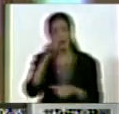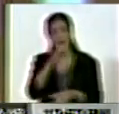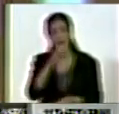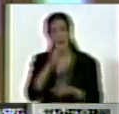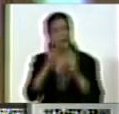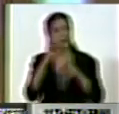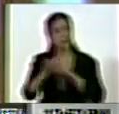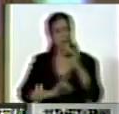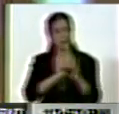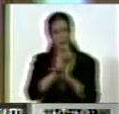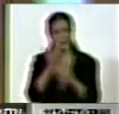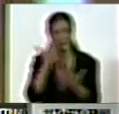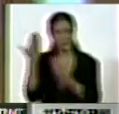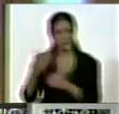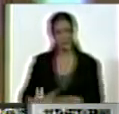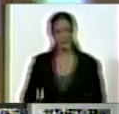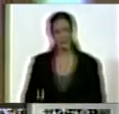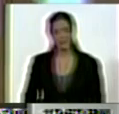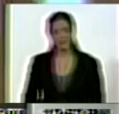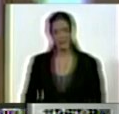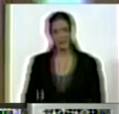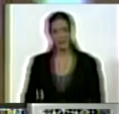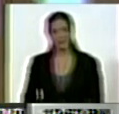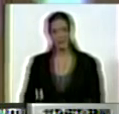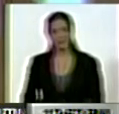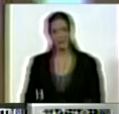materia internacional. Rodicely, estamos contigo. Buenas tardes.